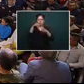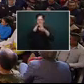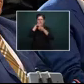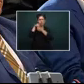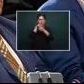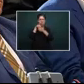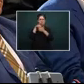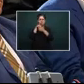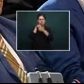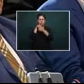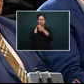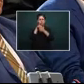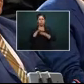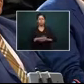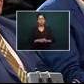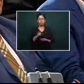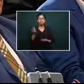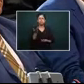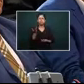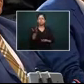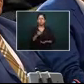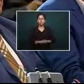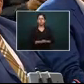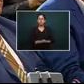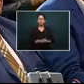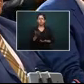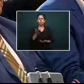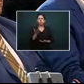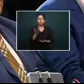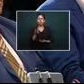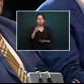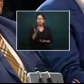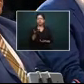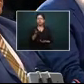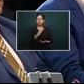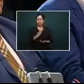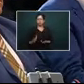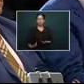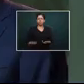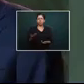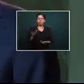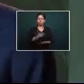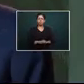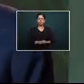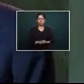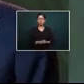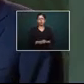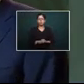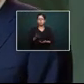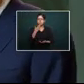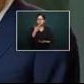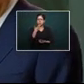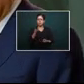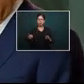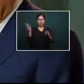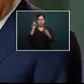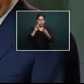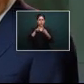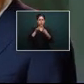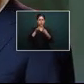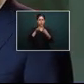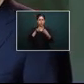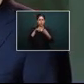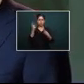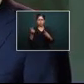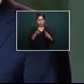capacidad que deberían de tener? ¿Qué medidas son las que se están tomando, señor presidente? Bueno, en el caso de la